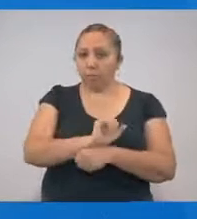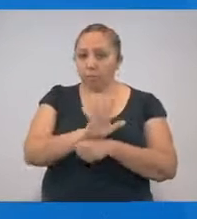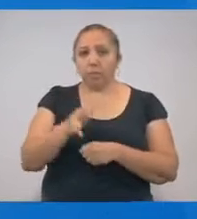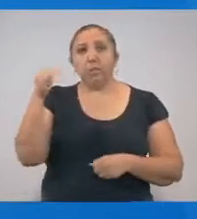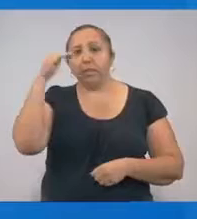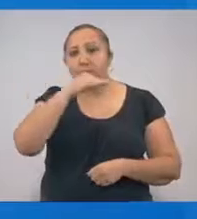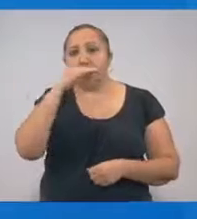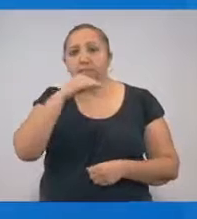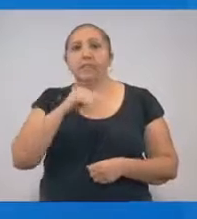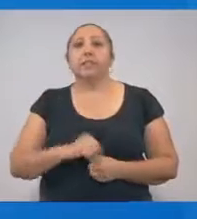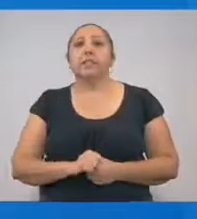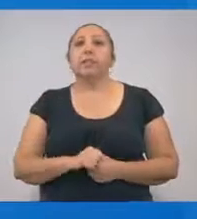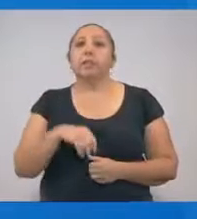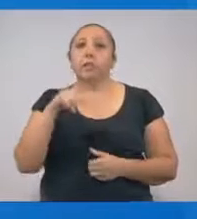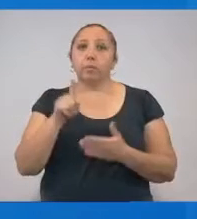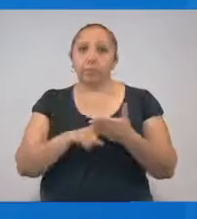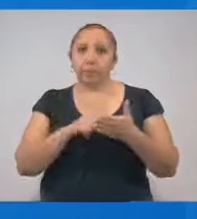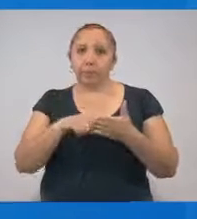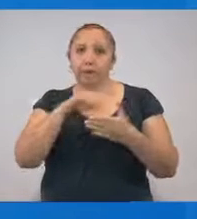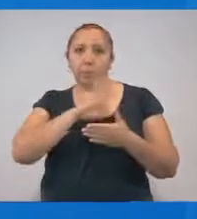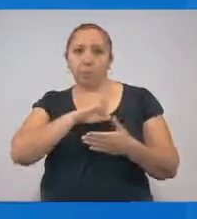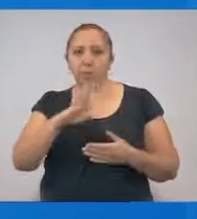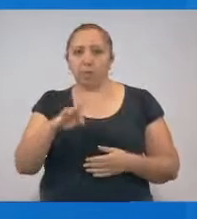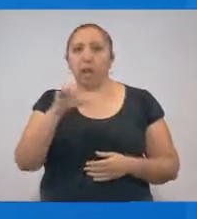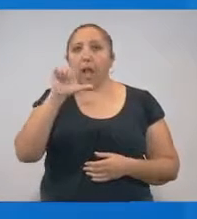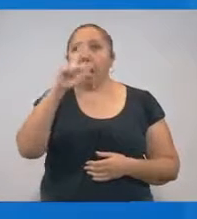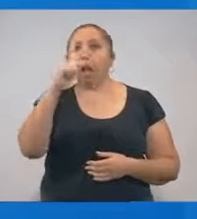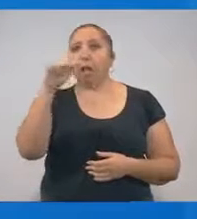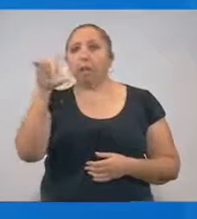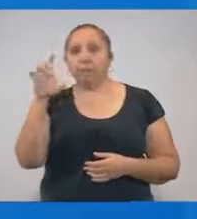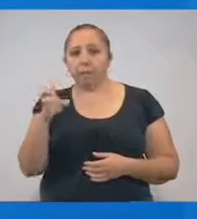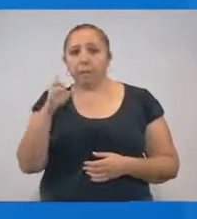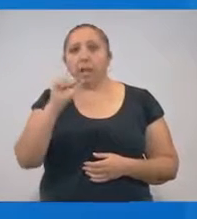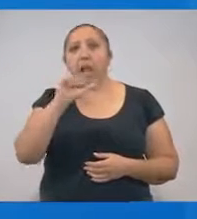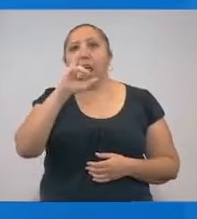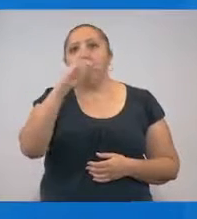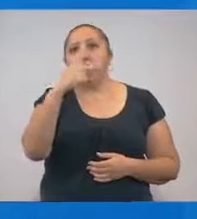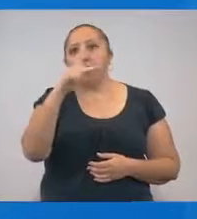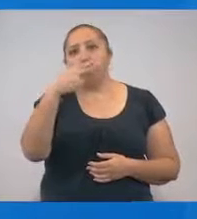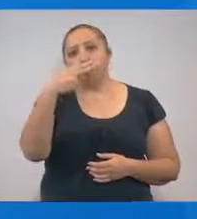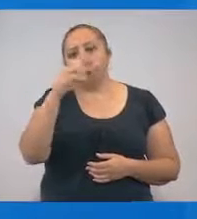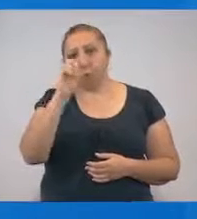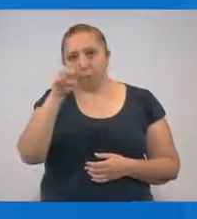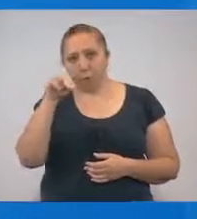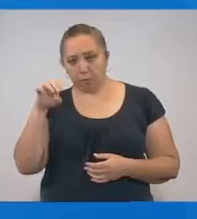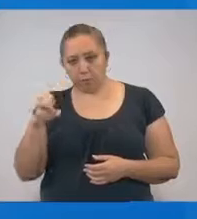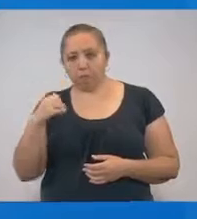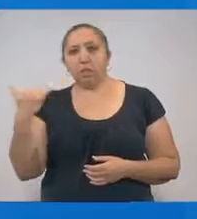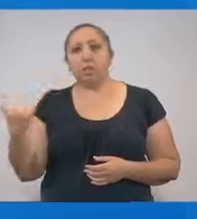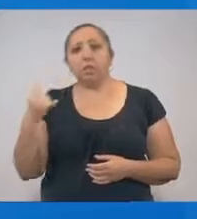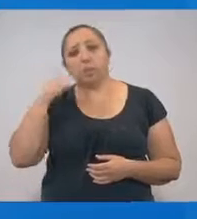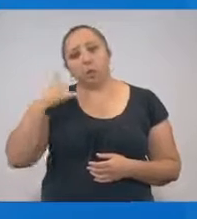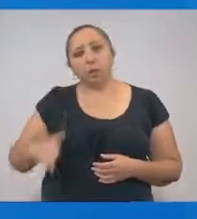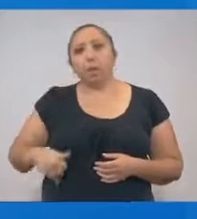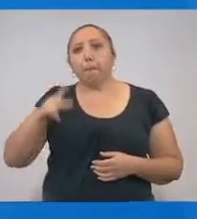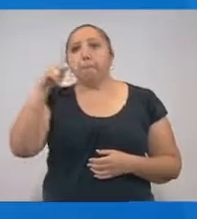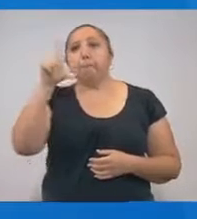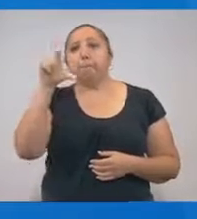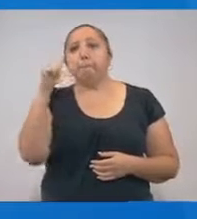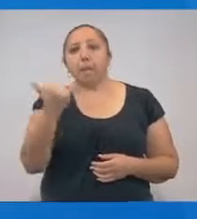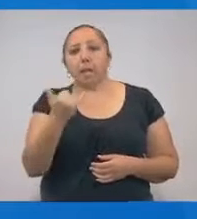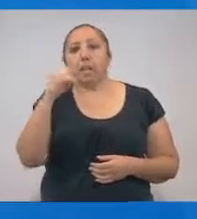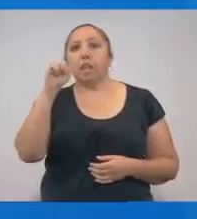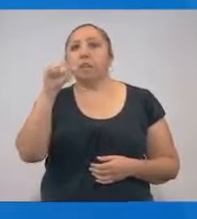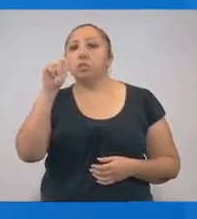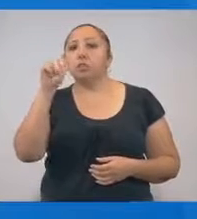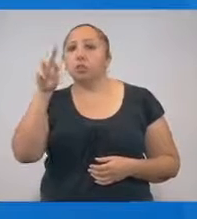Es gratis y se encuentra disponible para su descarga en Apple Store para teléfonos iPhone y tabletas iPad y en Play Store para dispositivos con